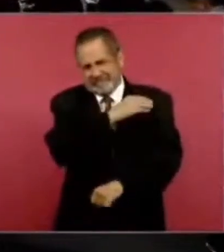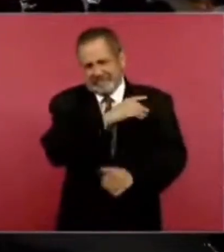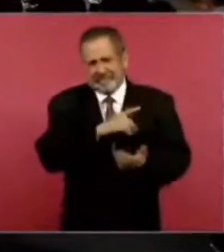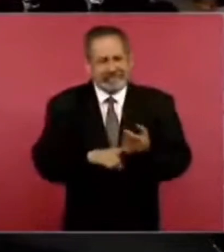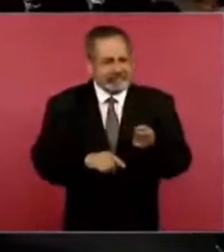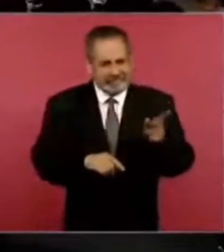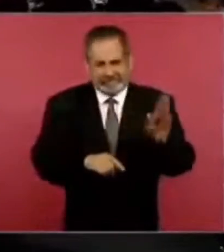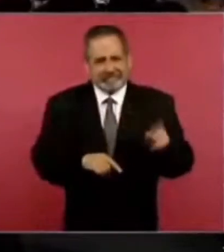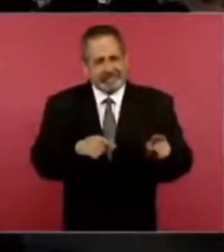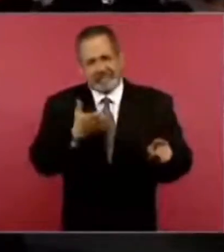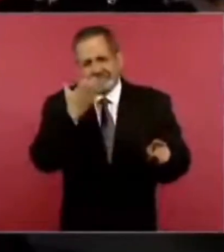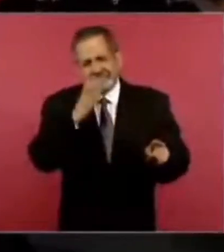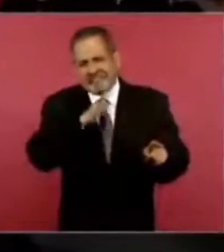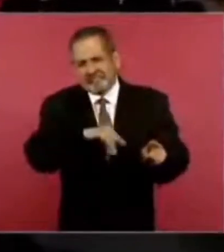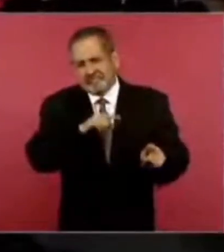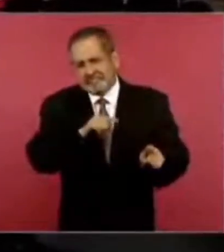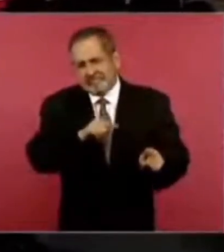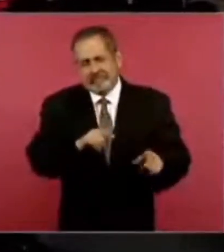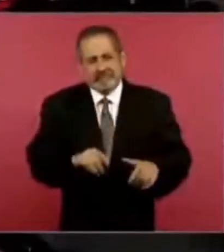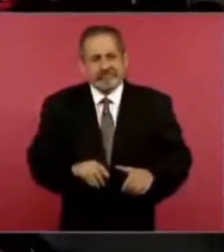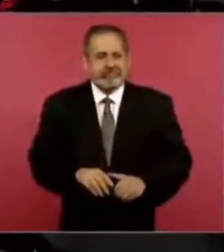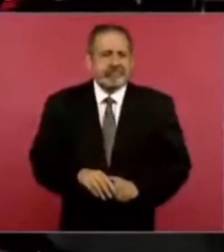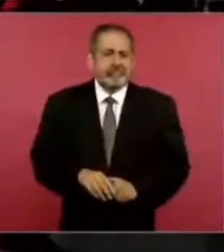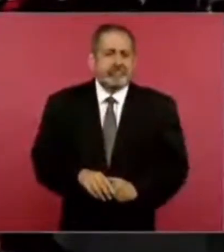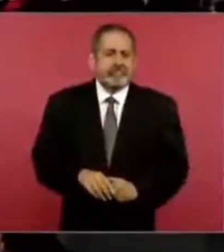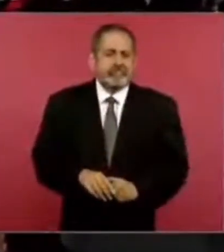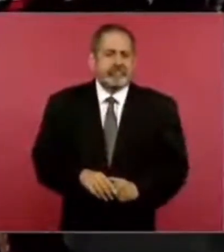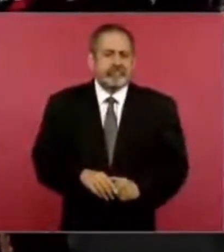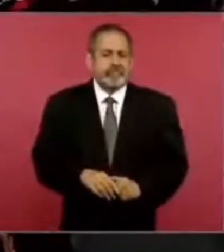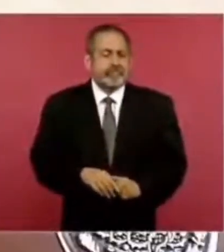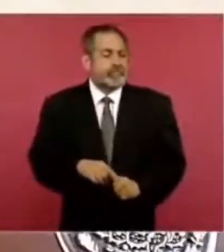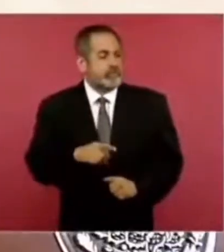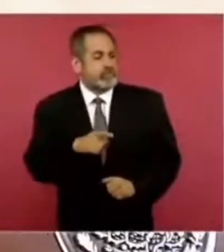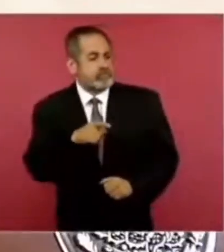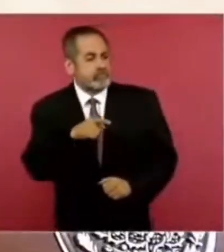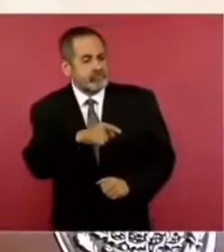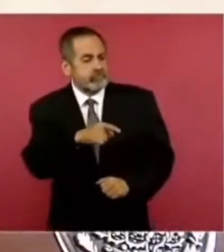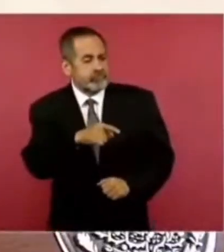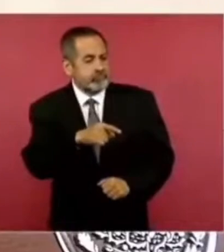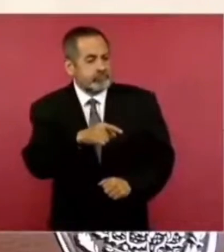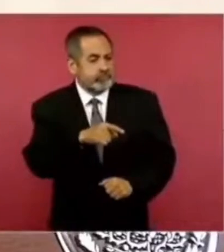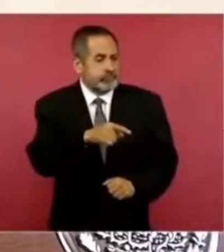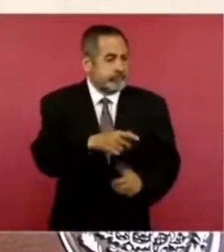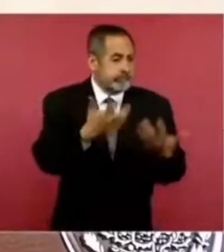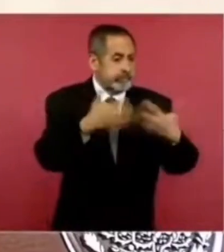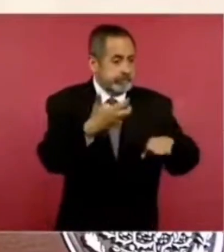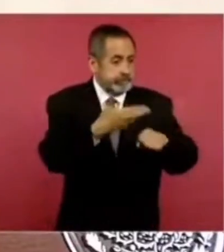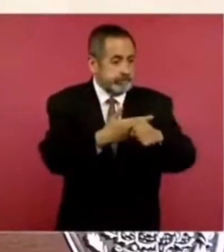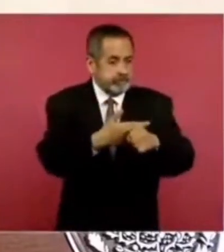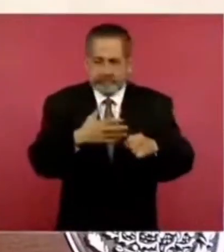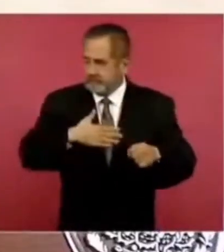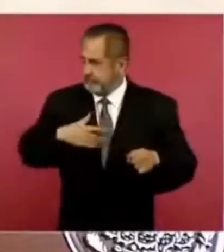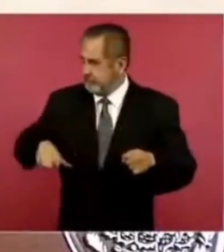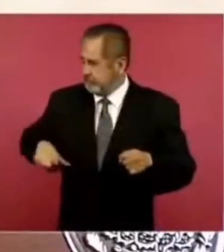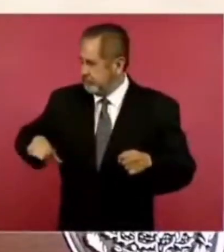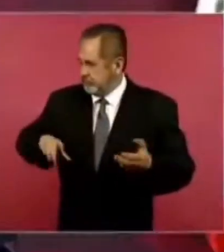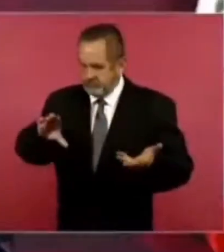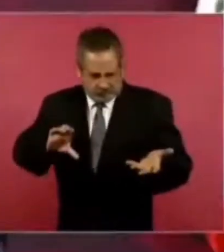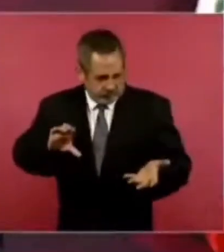les hicimos propuestas en su momento, pero no